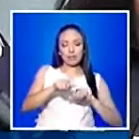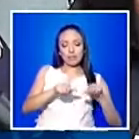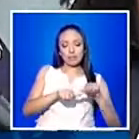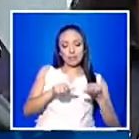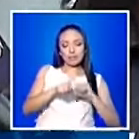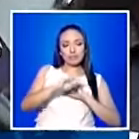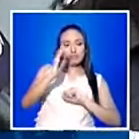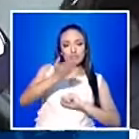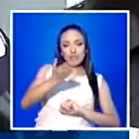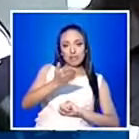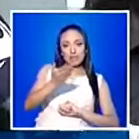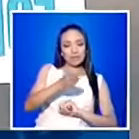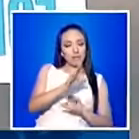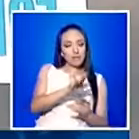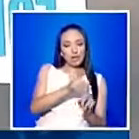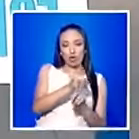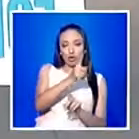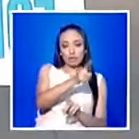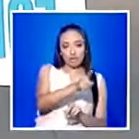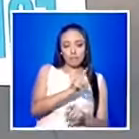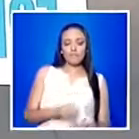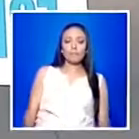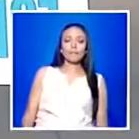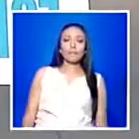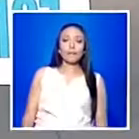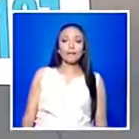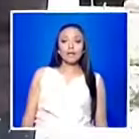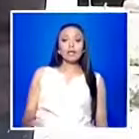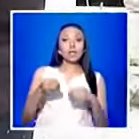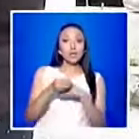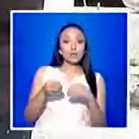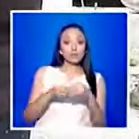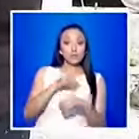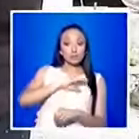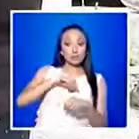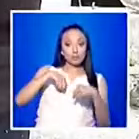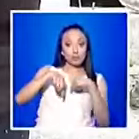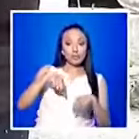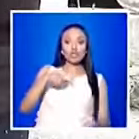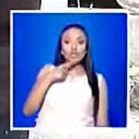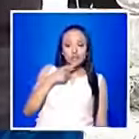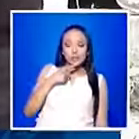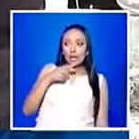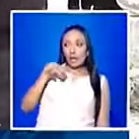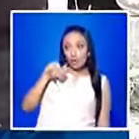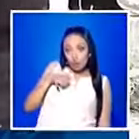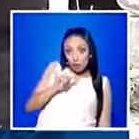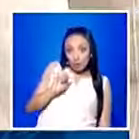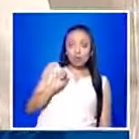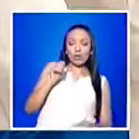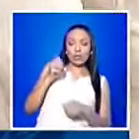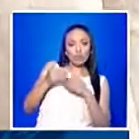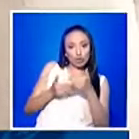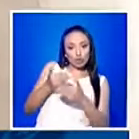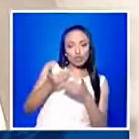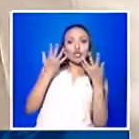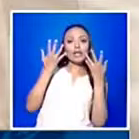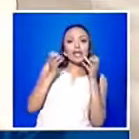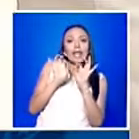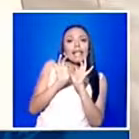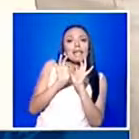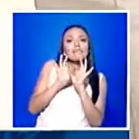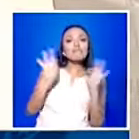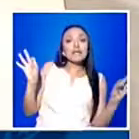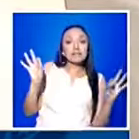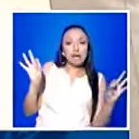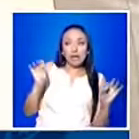en contra del agente civil de tránsito. La Agencia Metropolitana de Tránsito manifiesta que continuará con el proceso de depuración de aquellos funcionarios